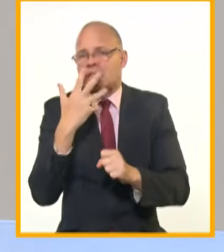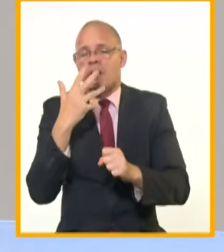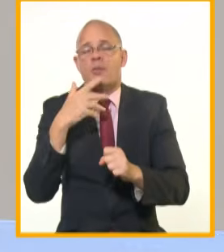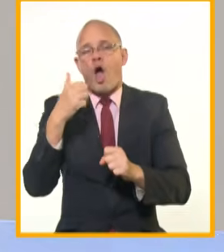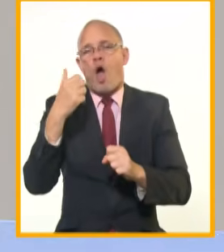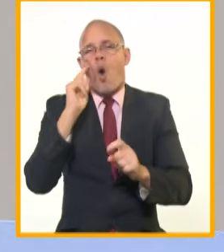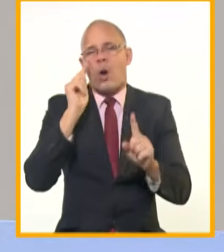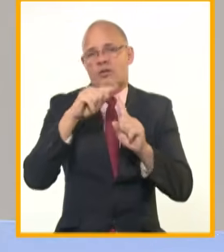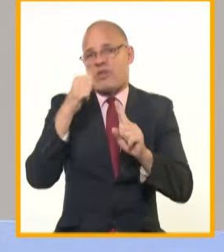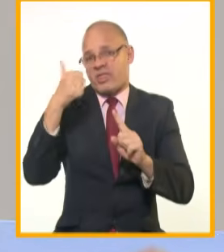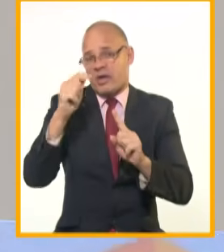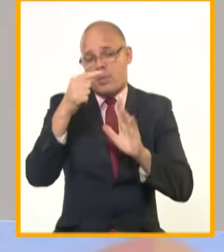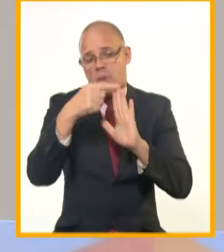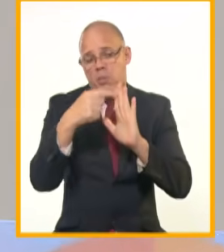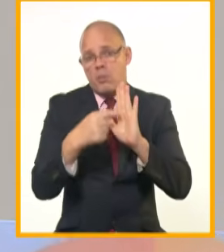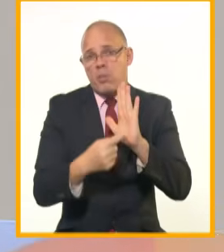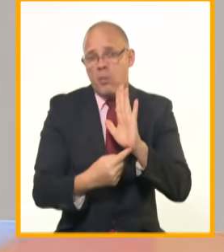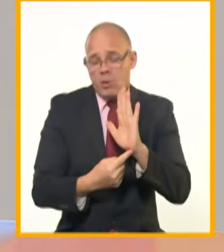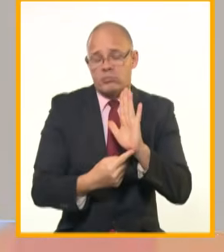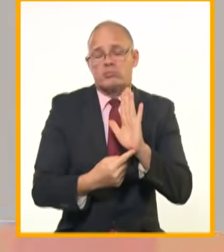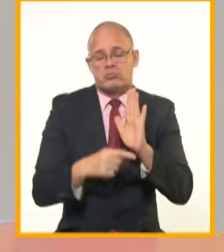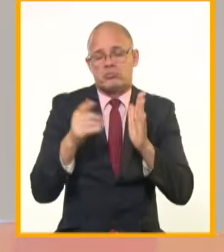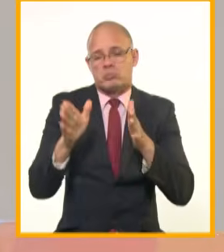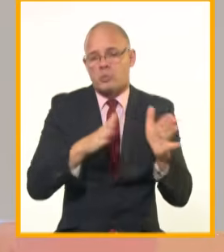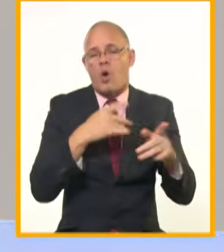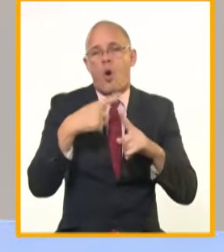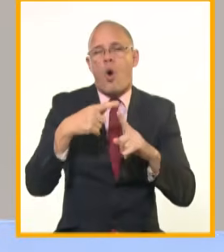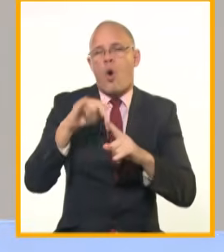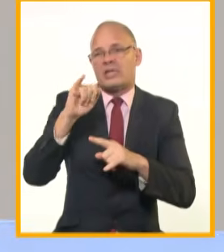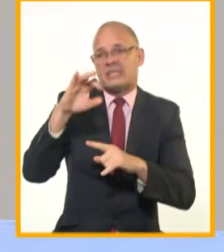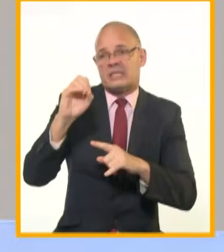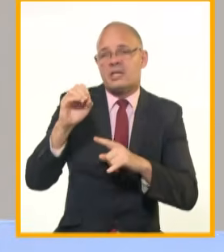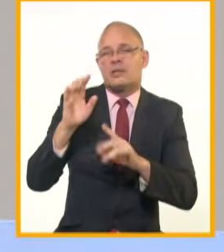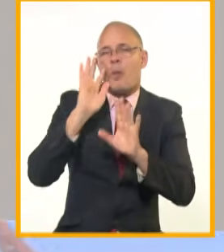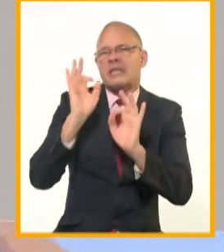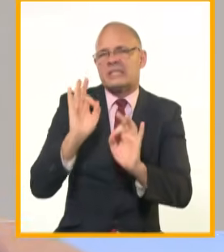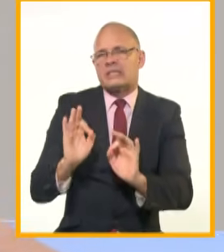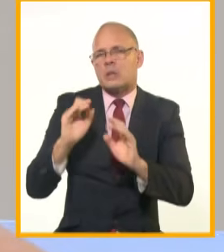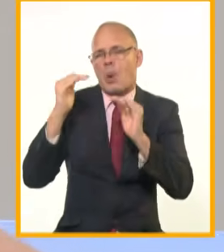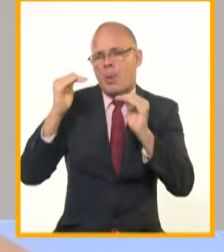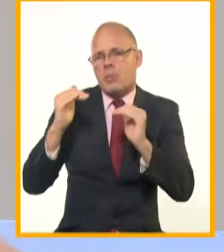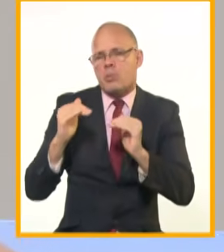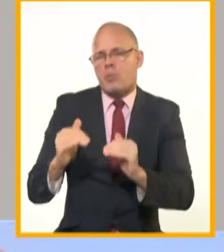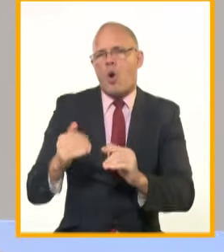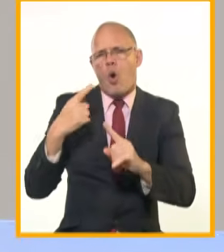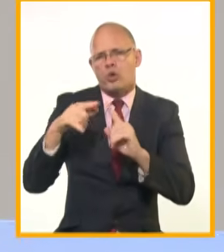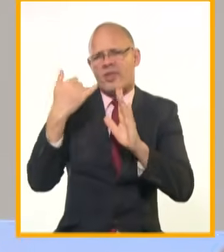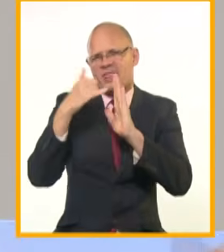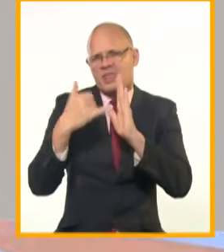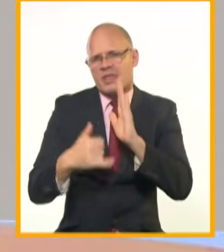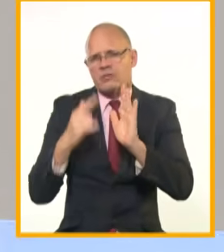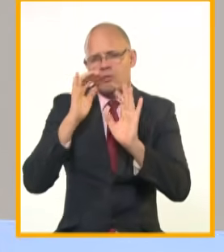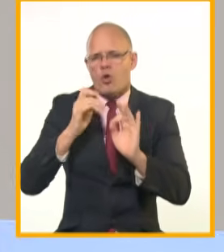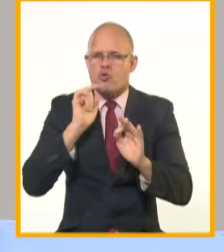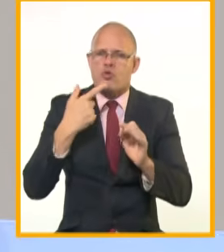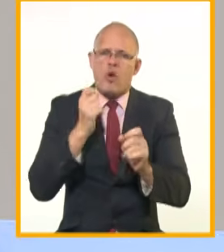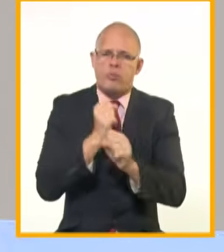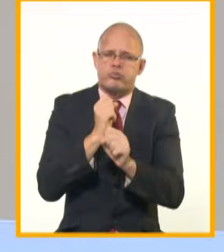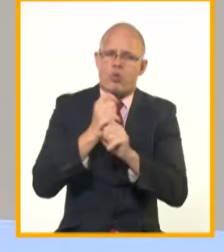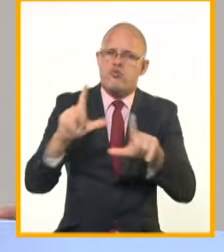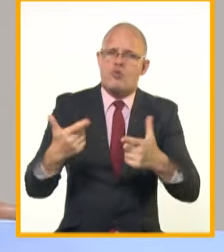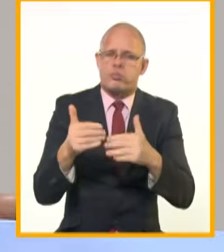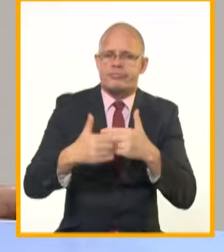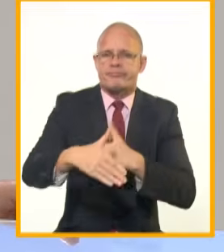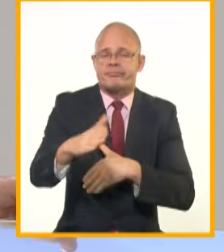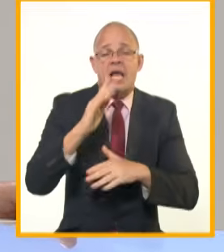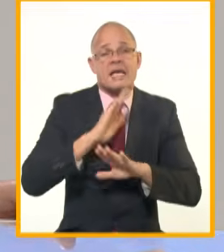que tienen, más de 60 objetivos específicos y un grupo importante también de indicadores y de tareas a cumplir, que lo estamos